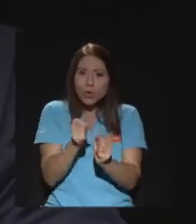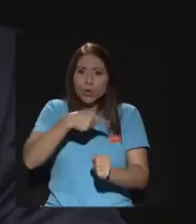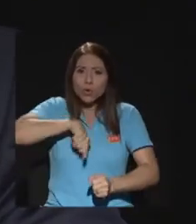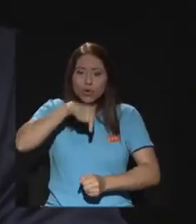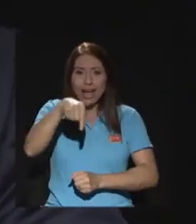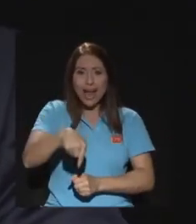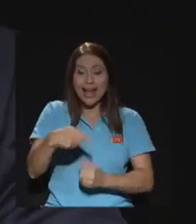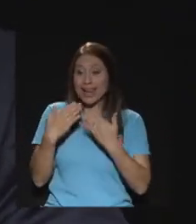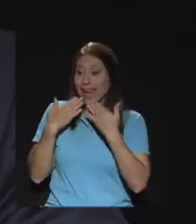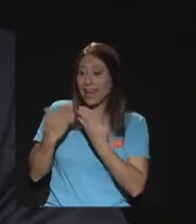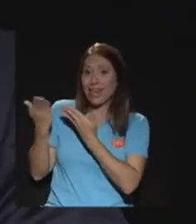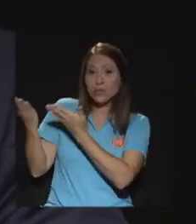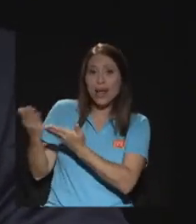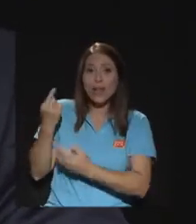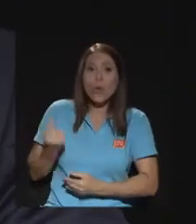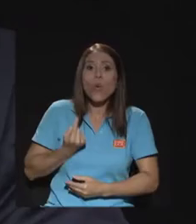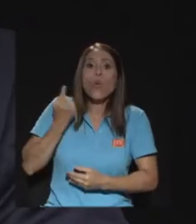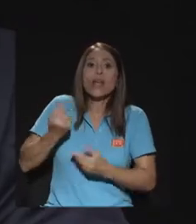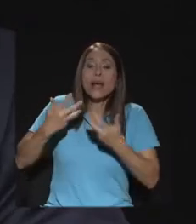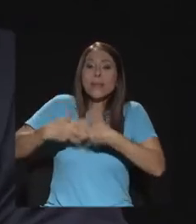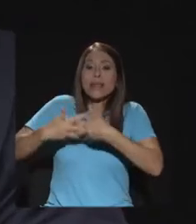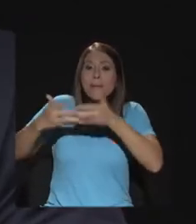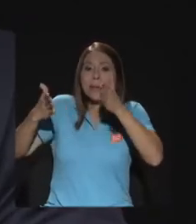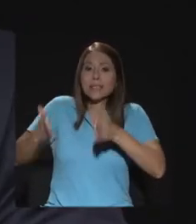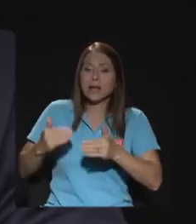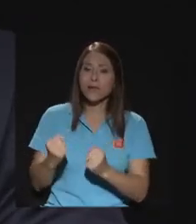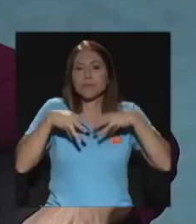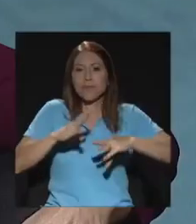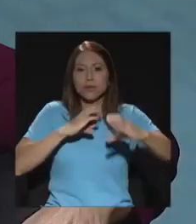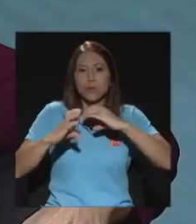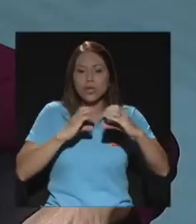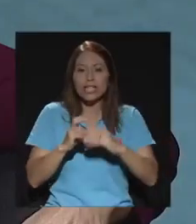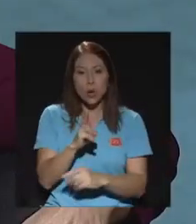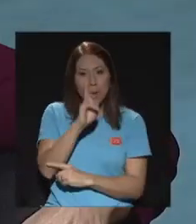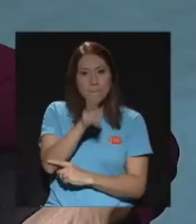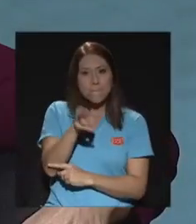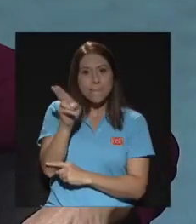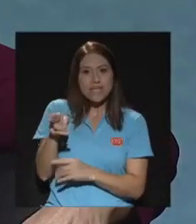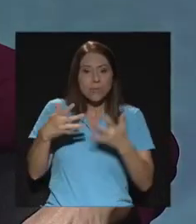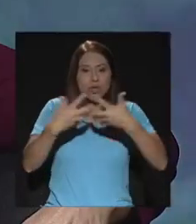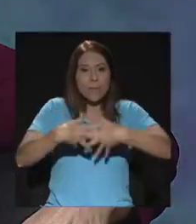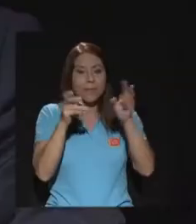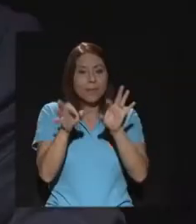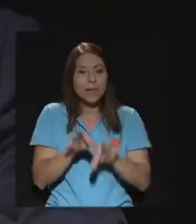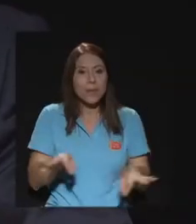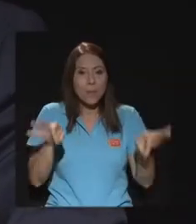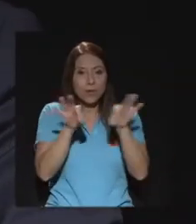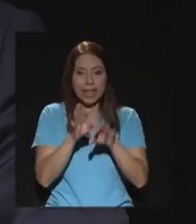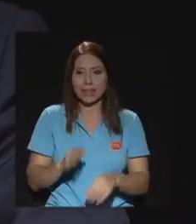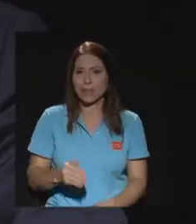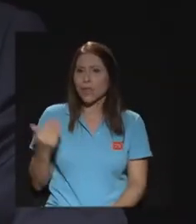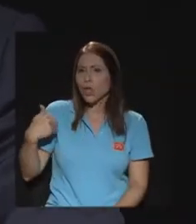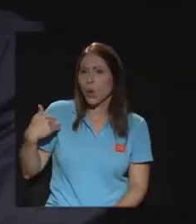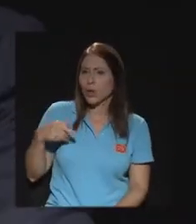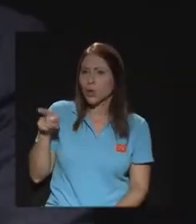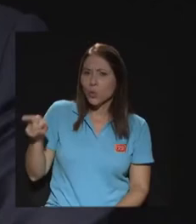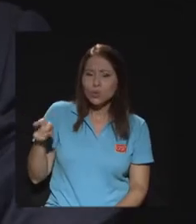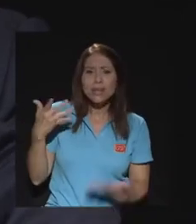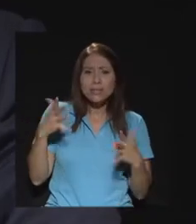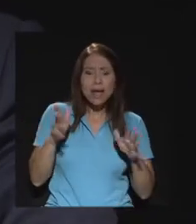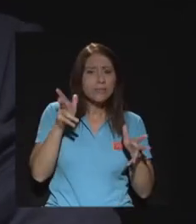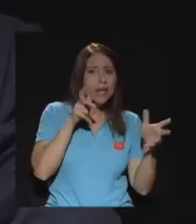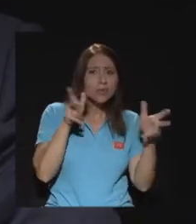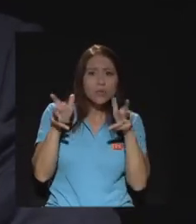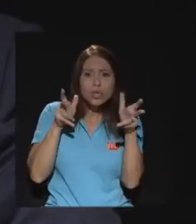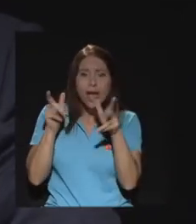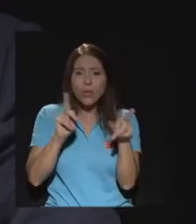hecho, le agradezco a él, que es el único radiodifusor valiente que siempre viene a discutir sobre estos temas. Don Antonio, después de todo lo que usted ha escuchado y de